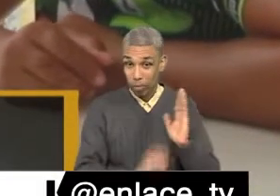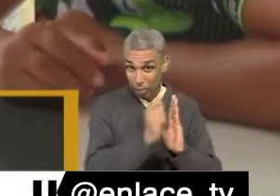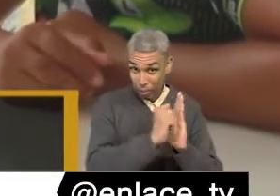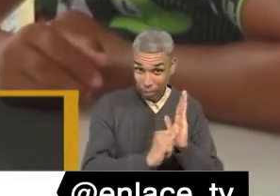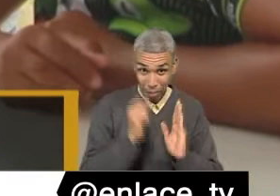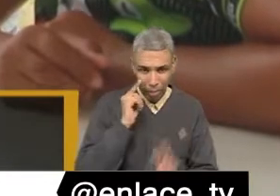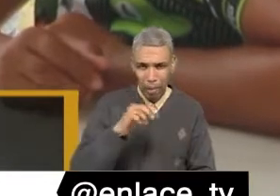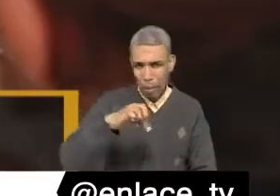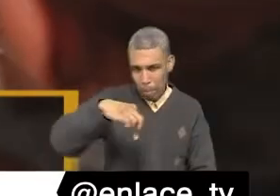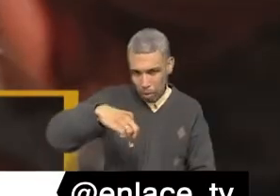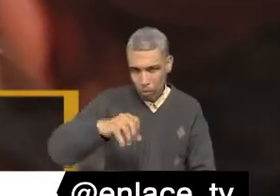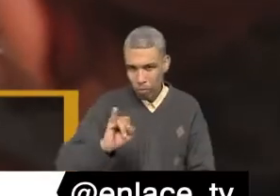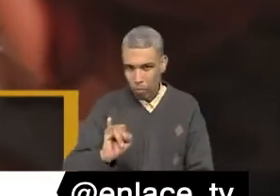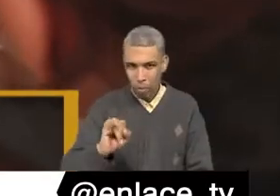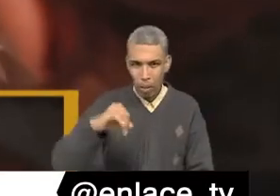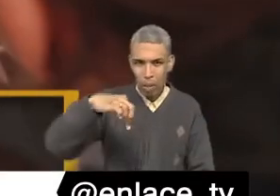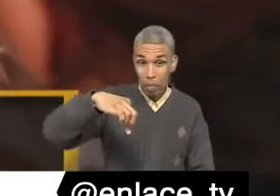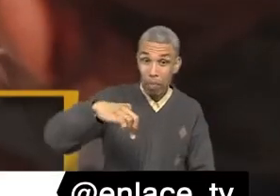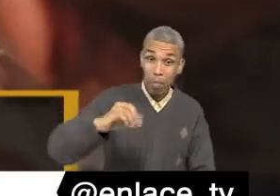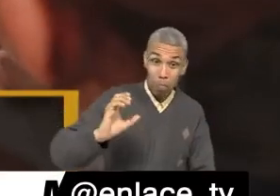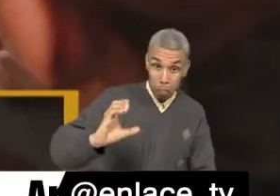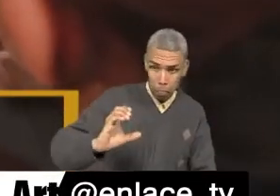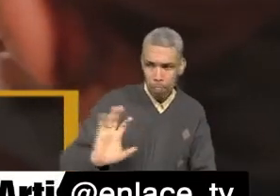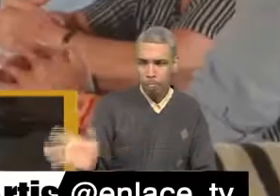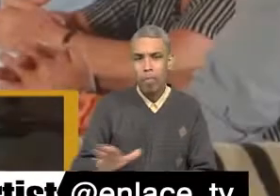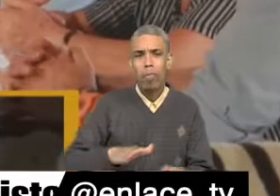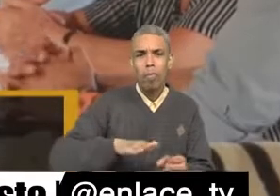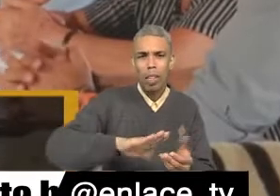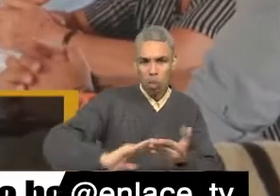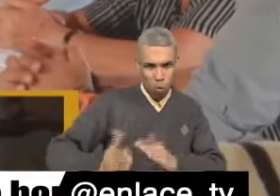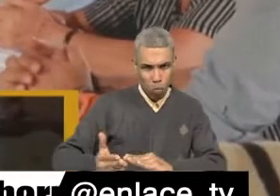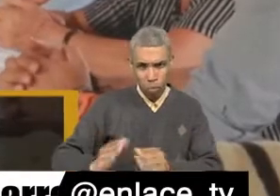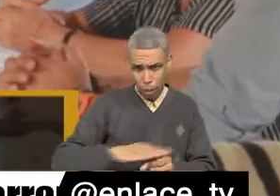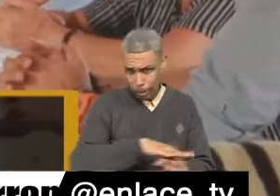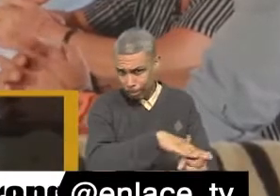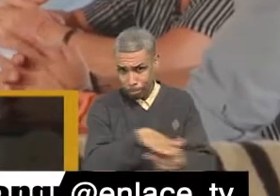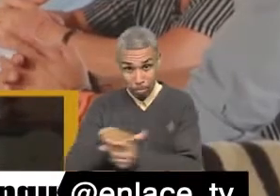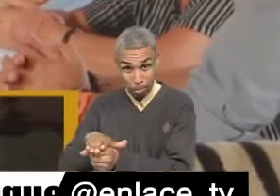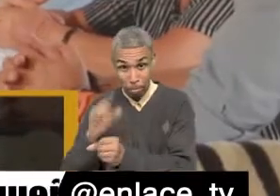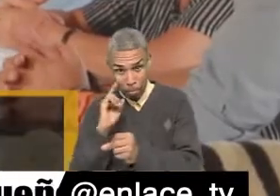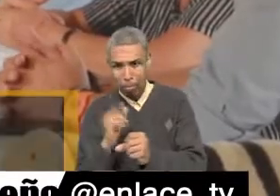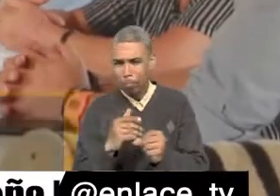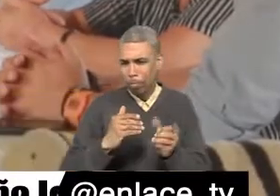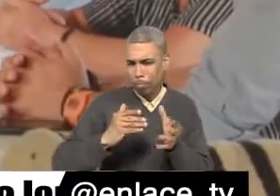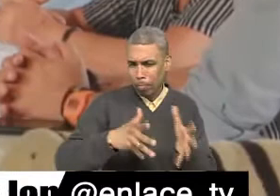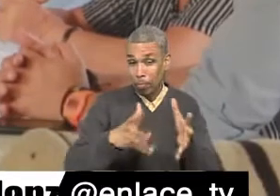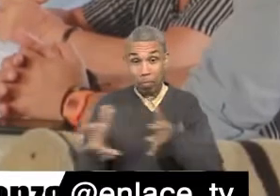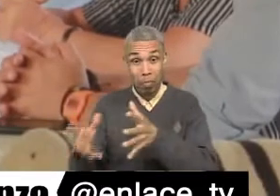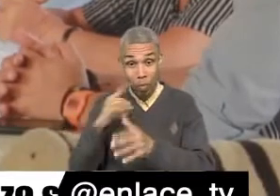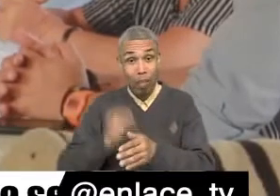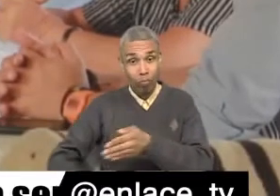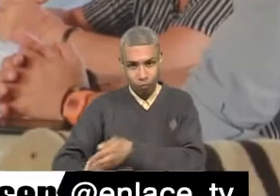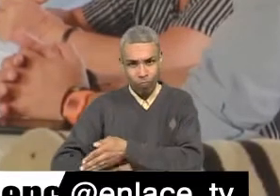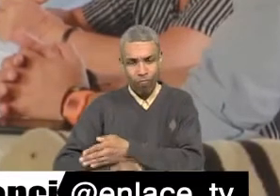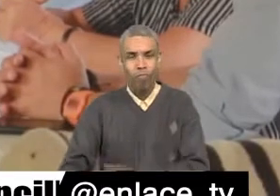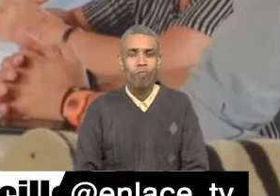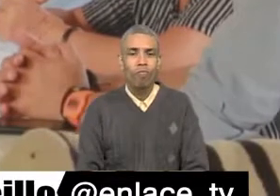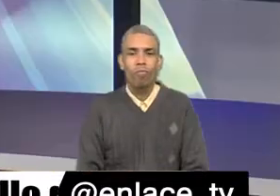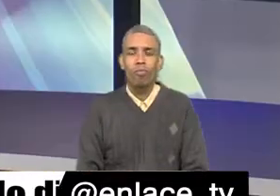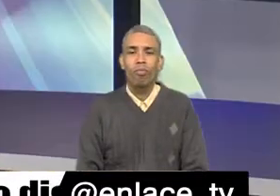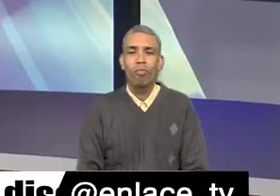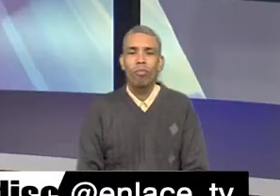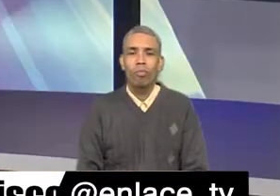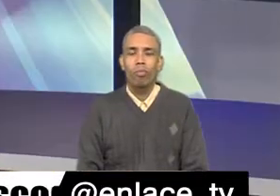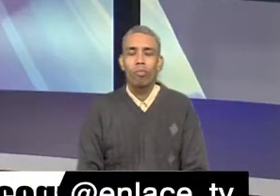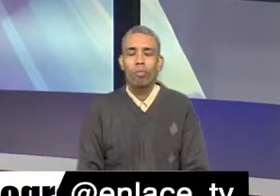PIPC, continúan con algunas comunidades y autoridades del área de influencia de la Central Sogamoso.